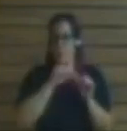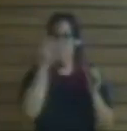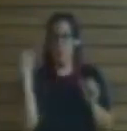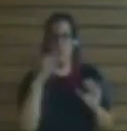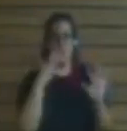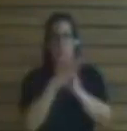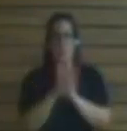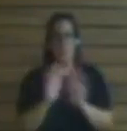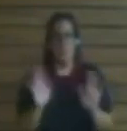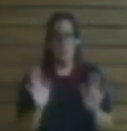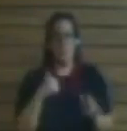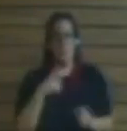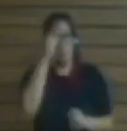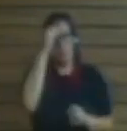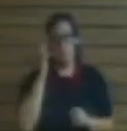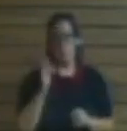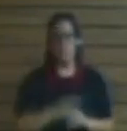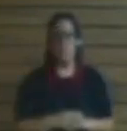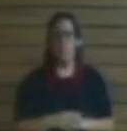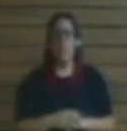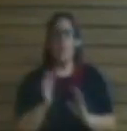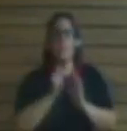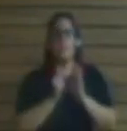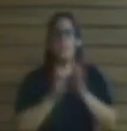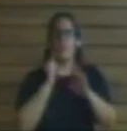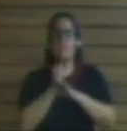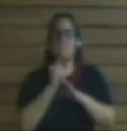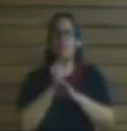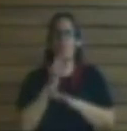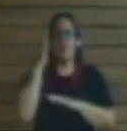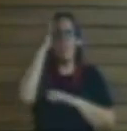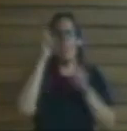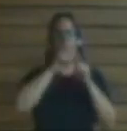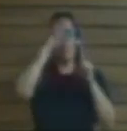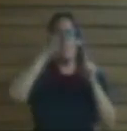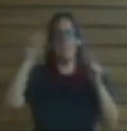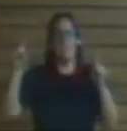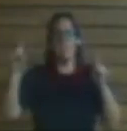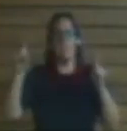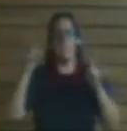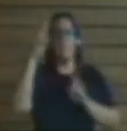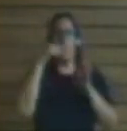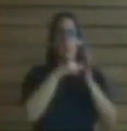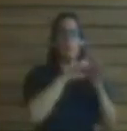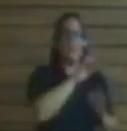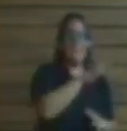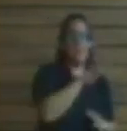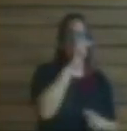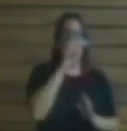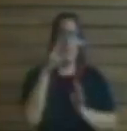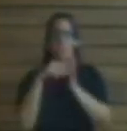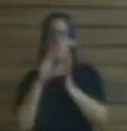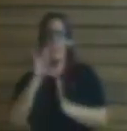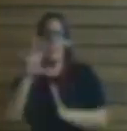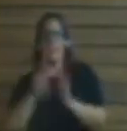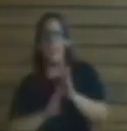bueno, además. Un dato del Instituto Navarro de Estadística. 2014 y 2015, con un crecimiento